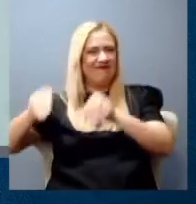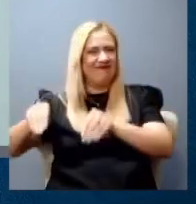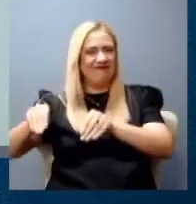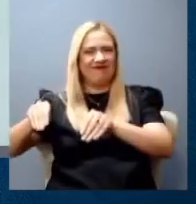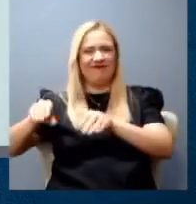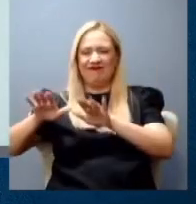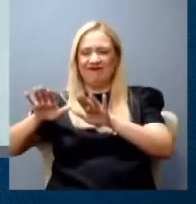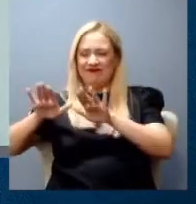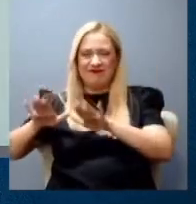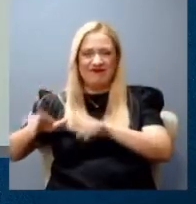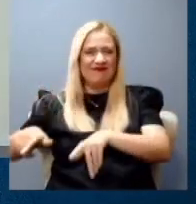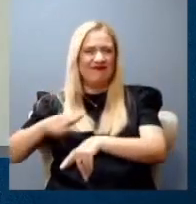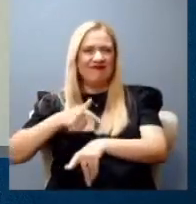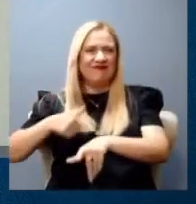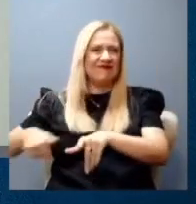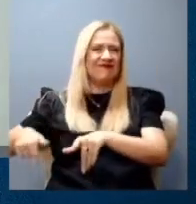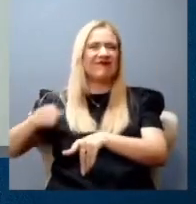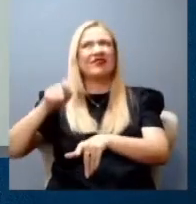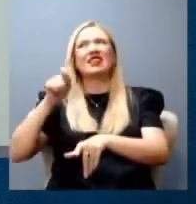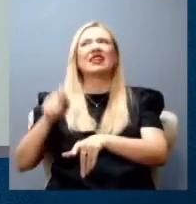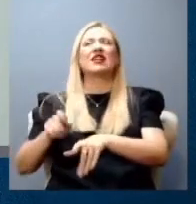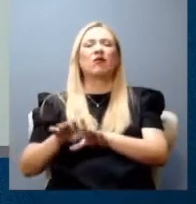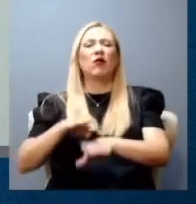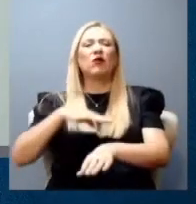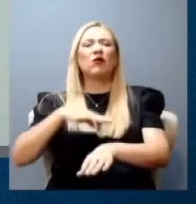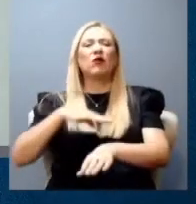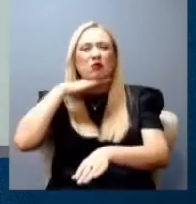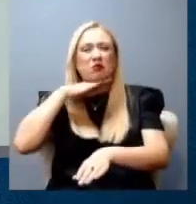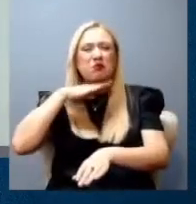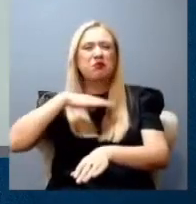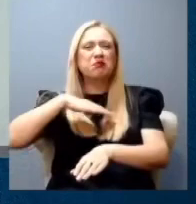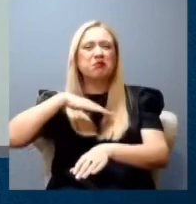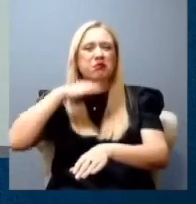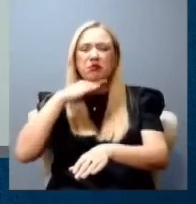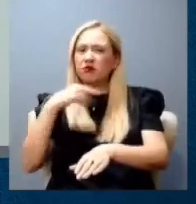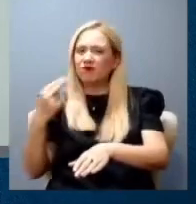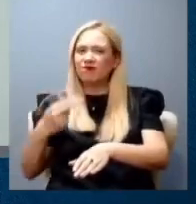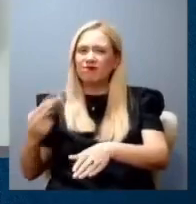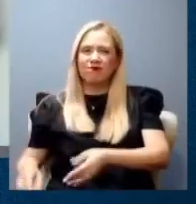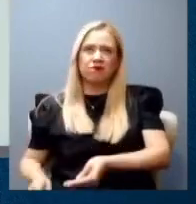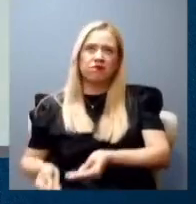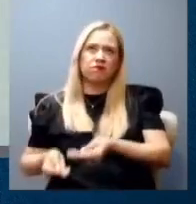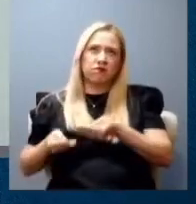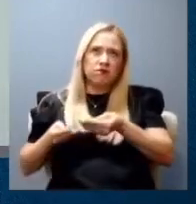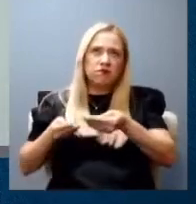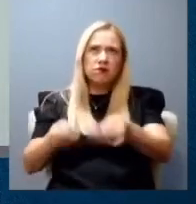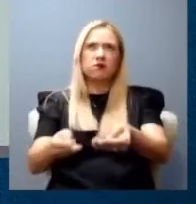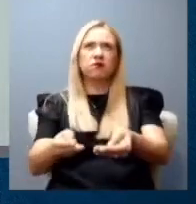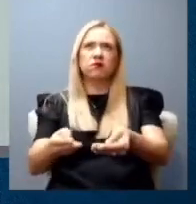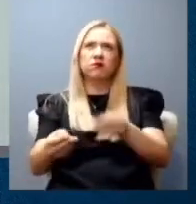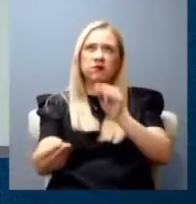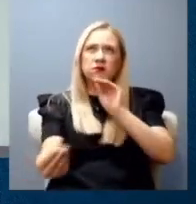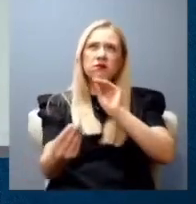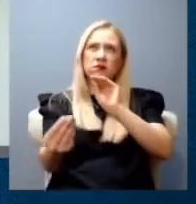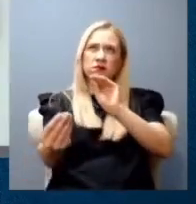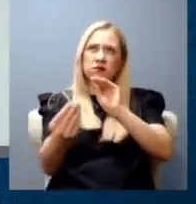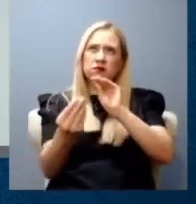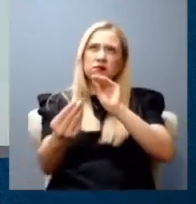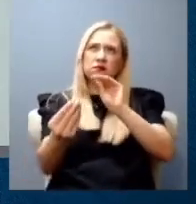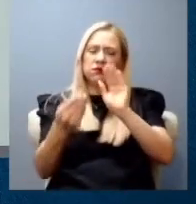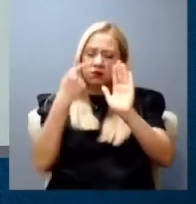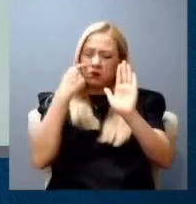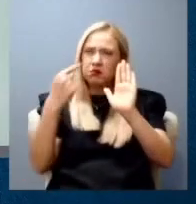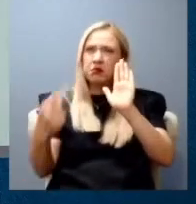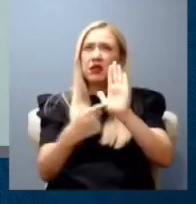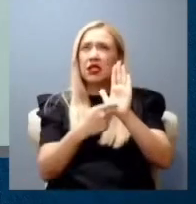la cuestión de la impunidad, podemos ir abatiendo esos delitos que han quedado